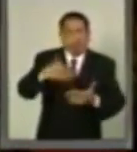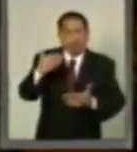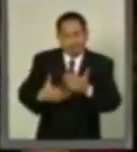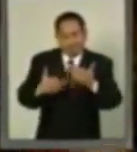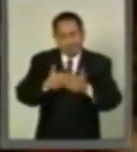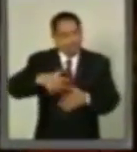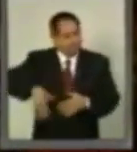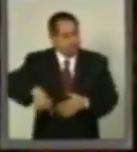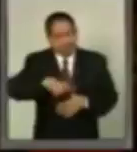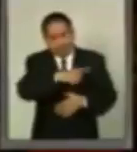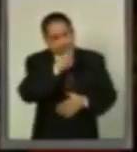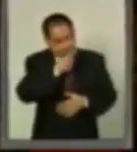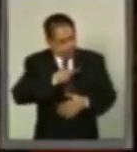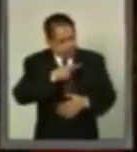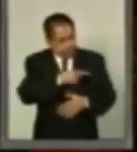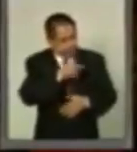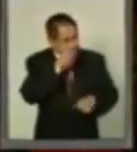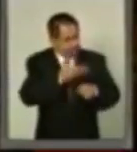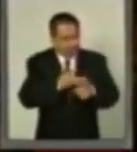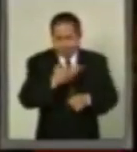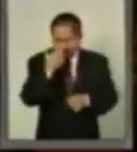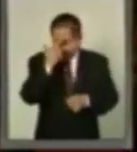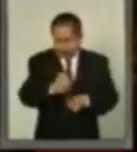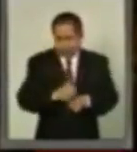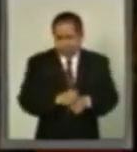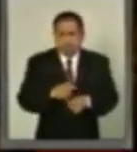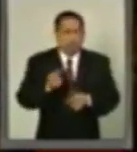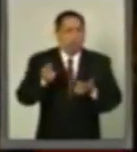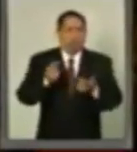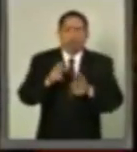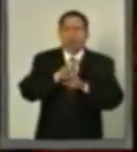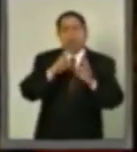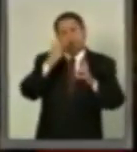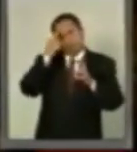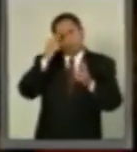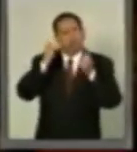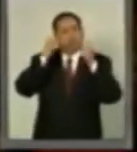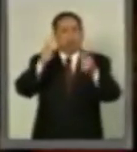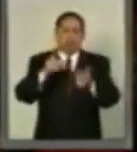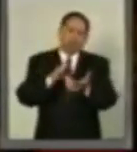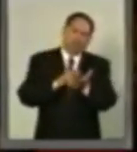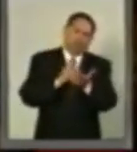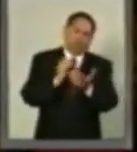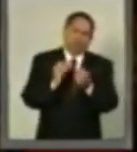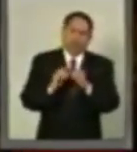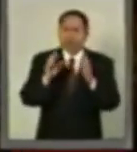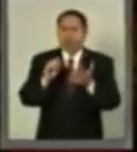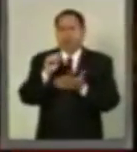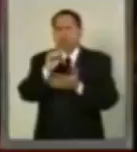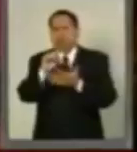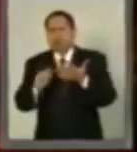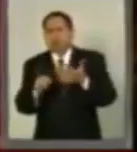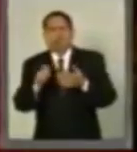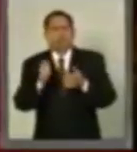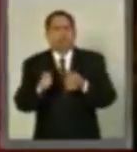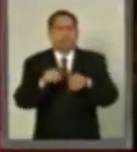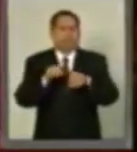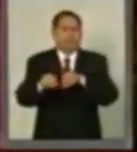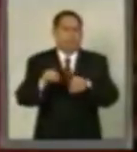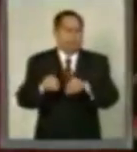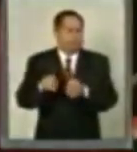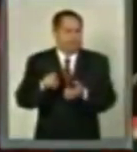dice usted, señor secretario, no es nada más para reconocer, desde luego, y precisar el trabajo